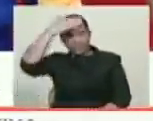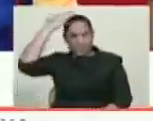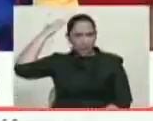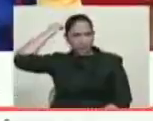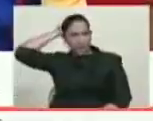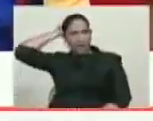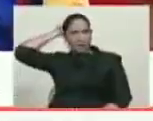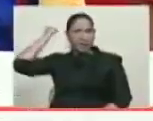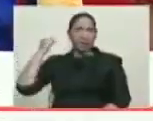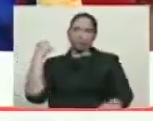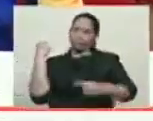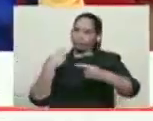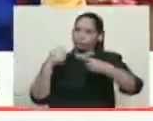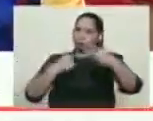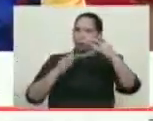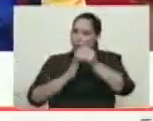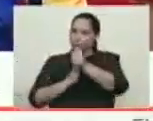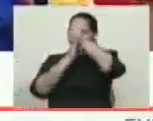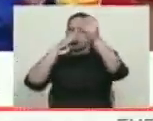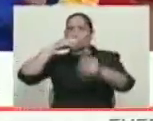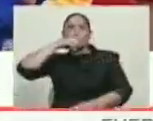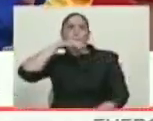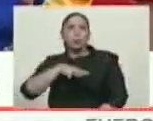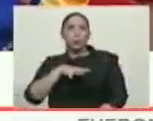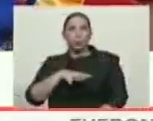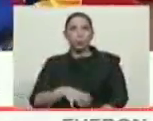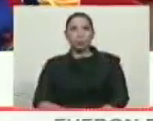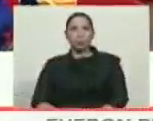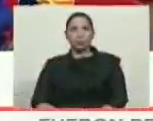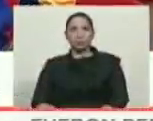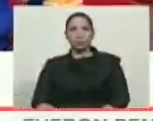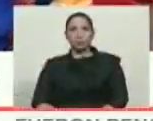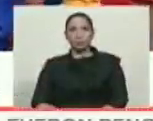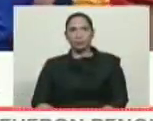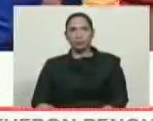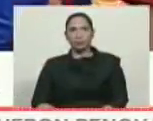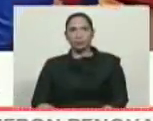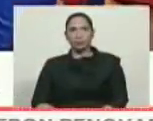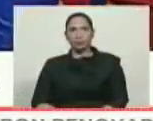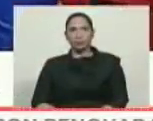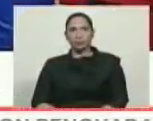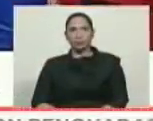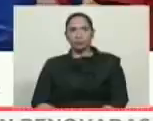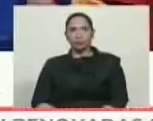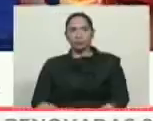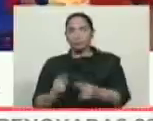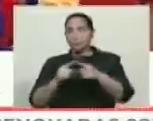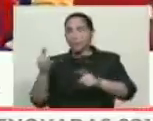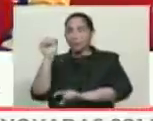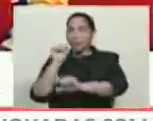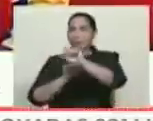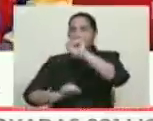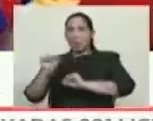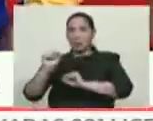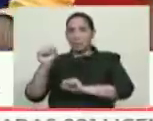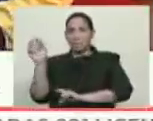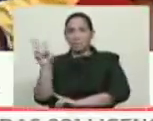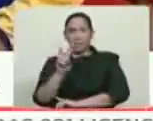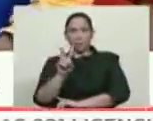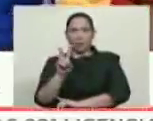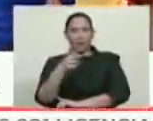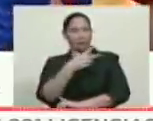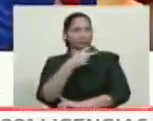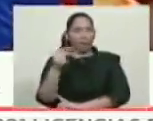de Urdaneta, de todos nuestros héroes y de todas nuestras heroínas para defender a Venezuela. No